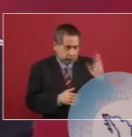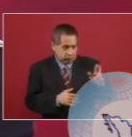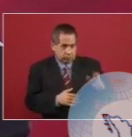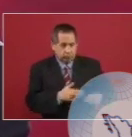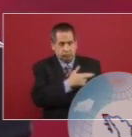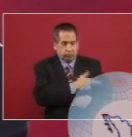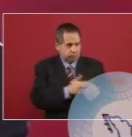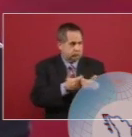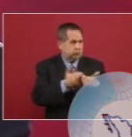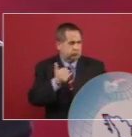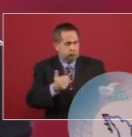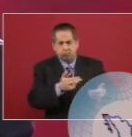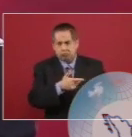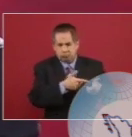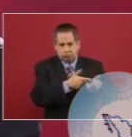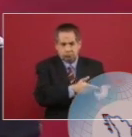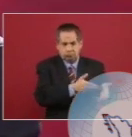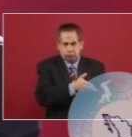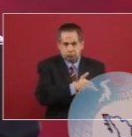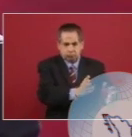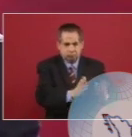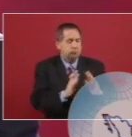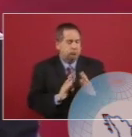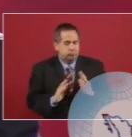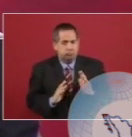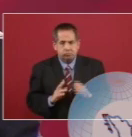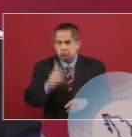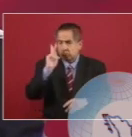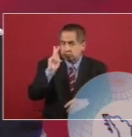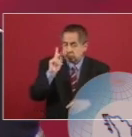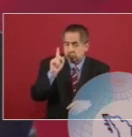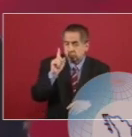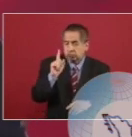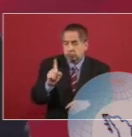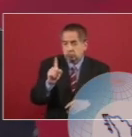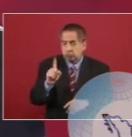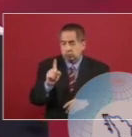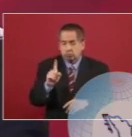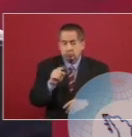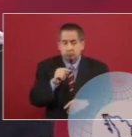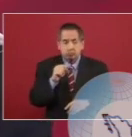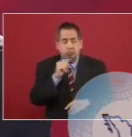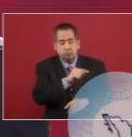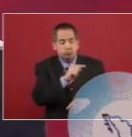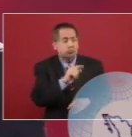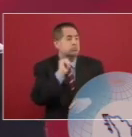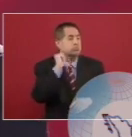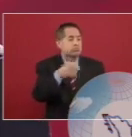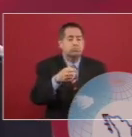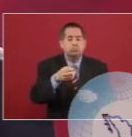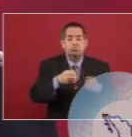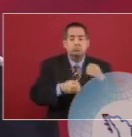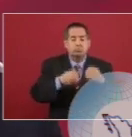la independencia del Poder Judicial, pero cada vez que un juez